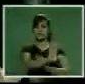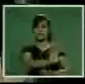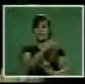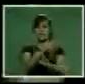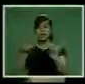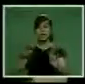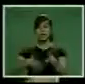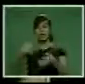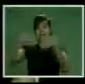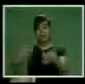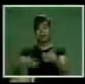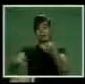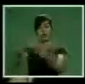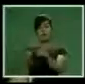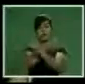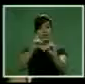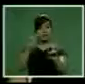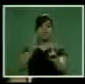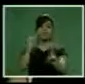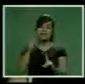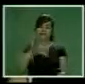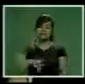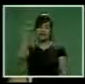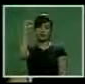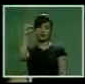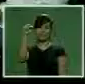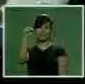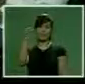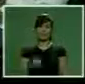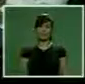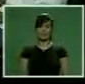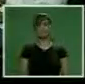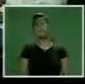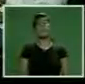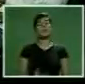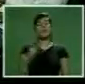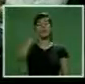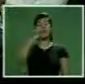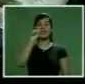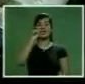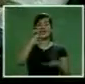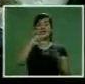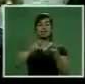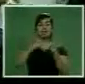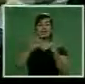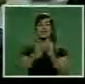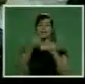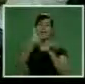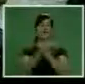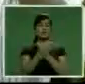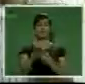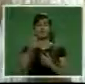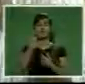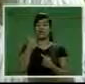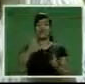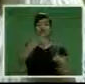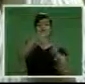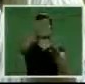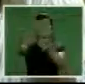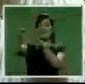lo más difícil para comprender ahí, cuando uno se vaya al plano cultural, pero cuando hablamos de diversidad ya estamos en el proceso de transformación